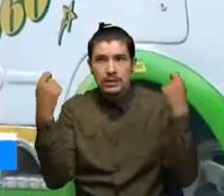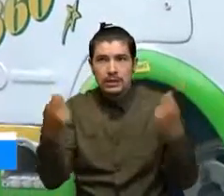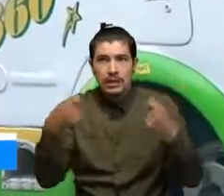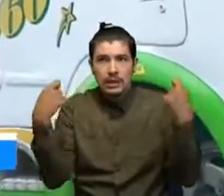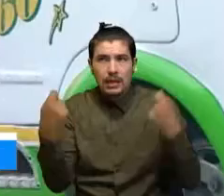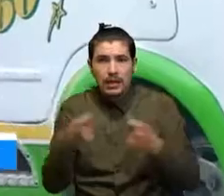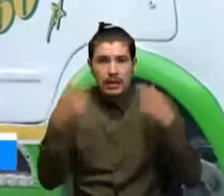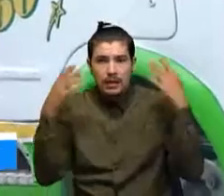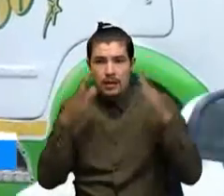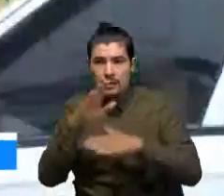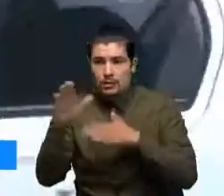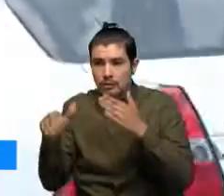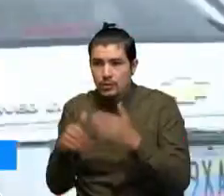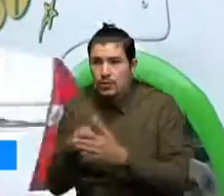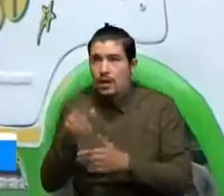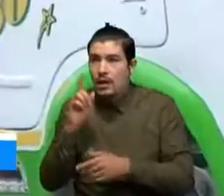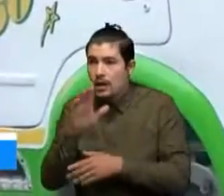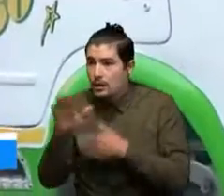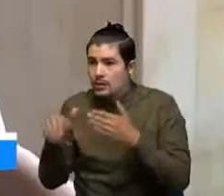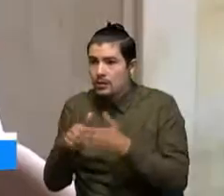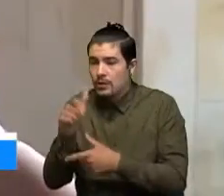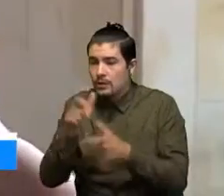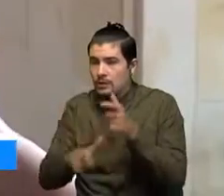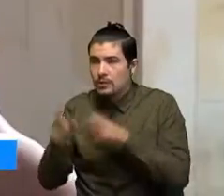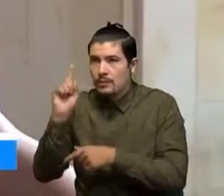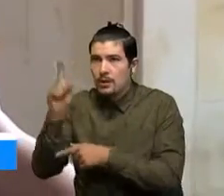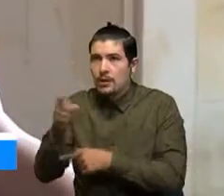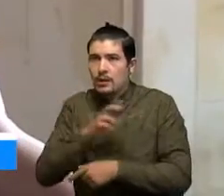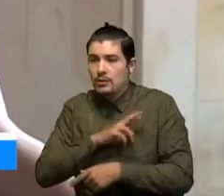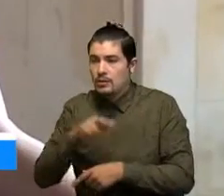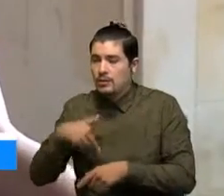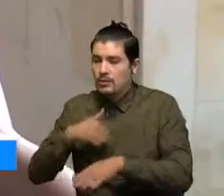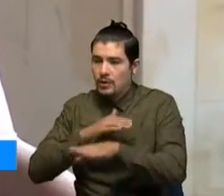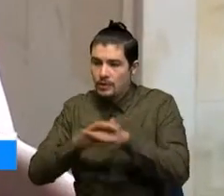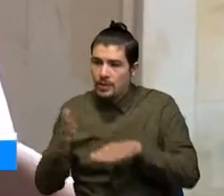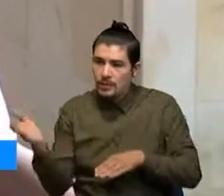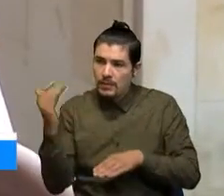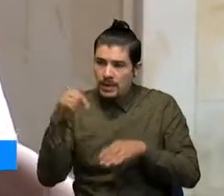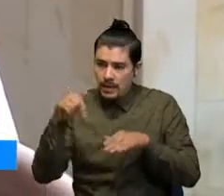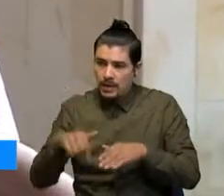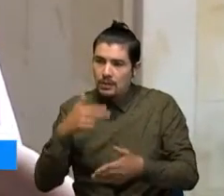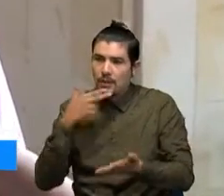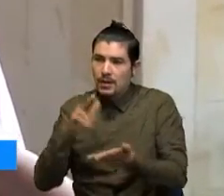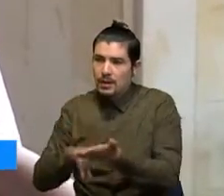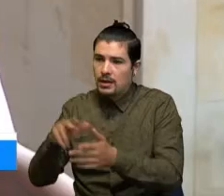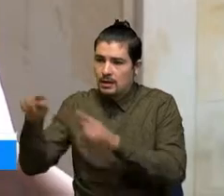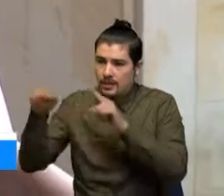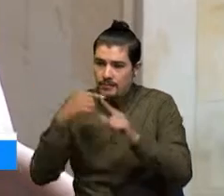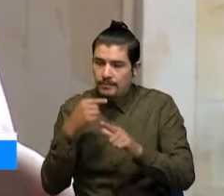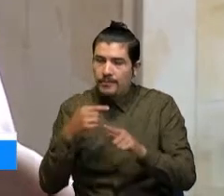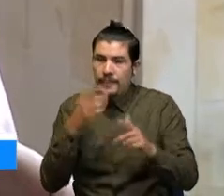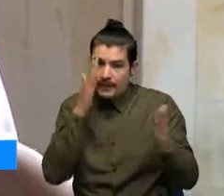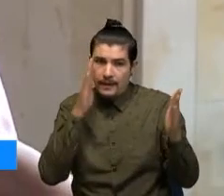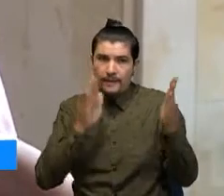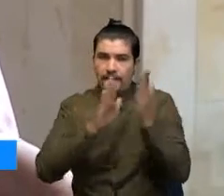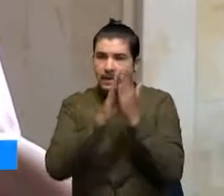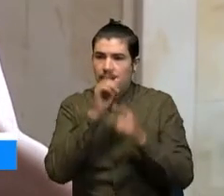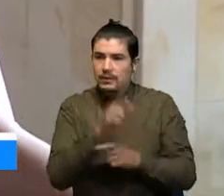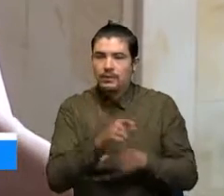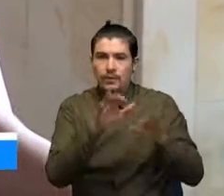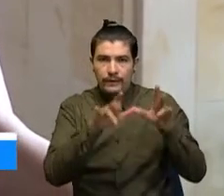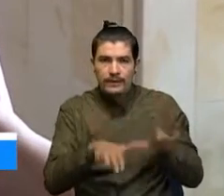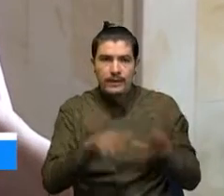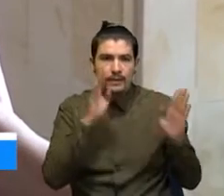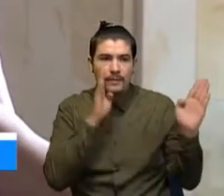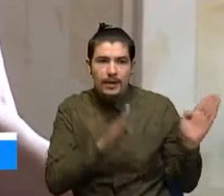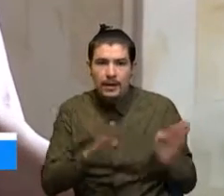publicitarias. A todos los candidatos políticos de la ciudad, de verdad que los invito a que pasen por escrito, manifiesten ante la oficina de planeación